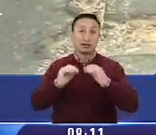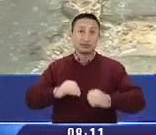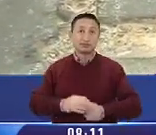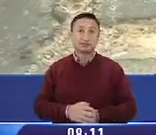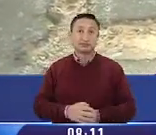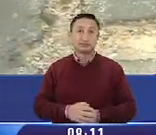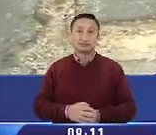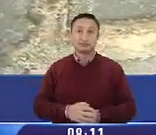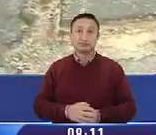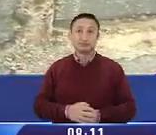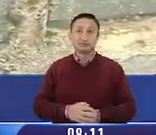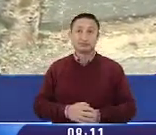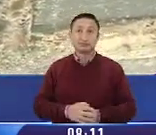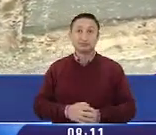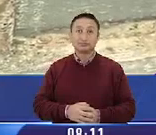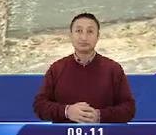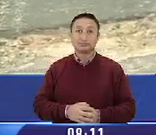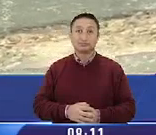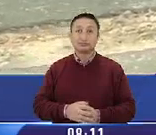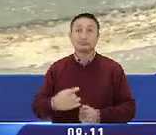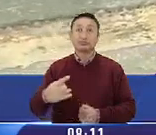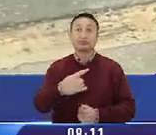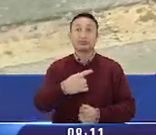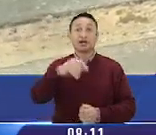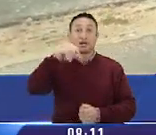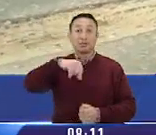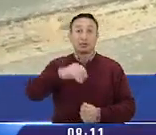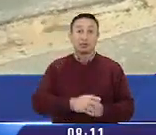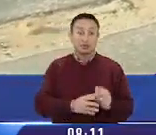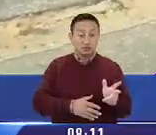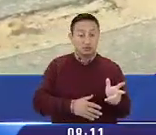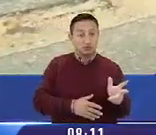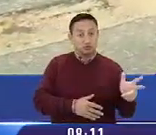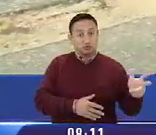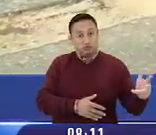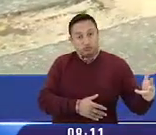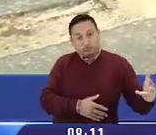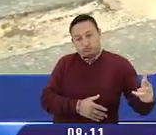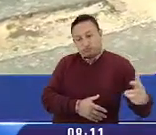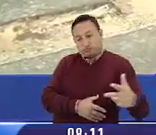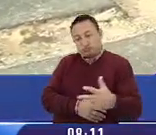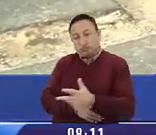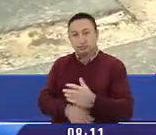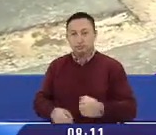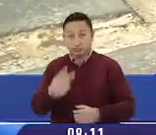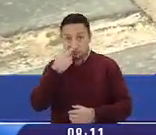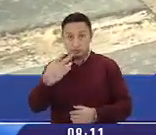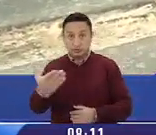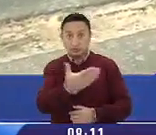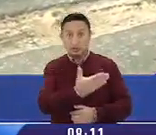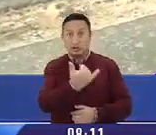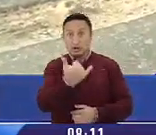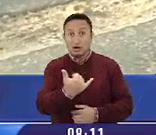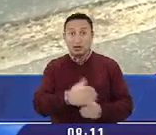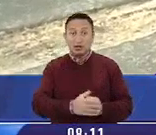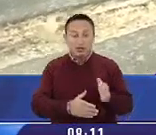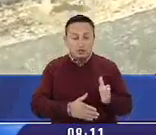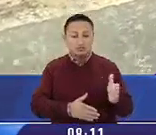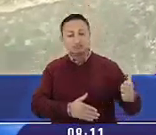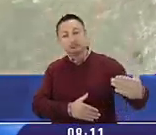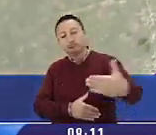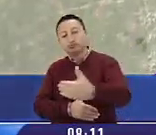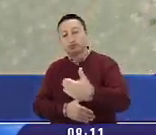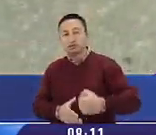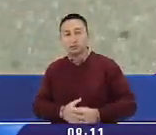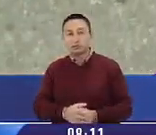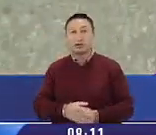vamos a observar cómo pasan los vehículos. Los conductores hacen maniobras incluso, vecino. Exacto. Sí, justamente como ustedes ven, ¿no? Ahorita está haciendo una maniobra, pero cuando están los